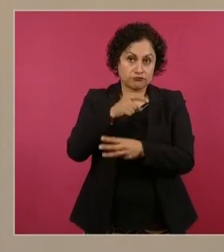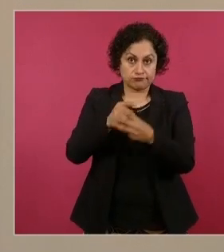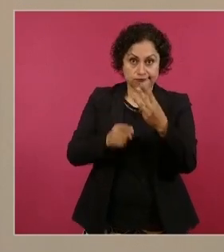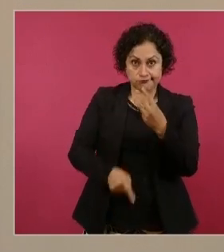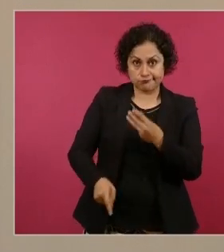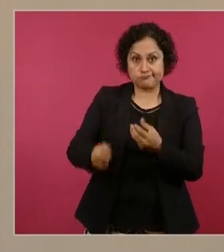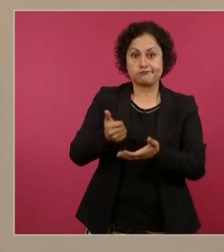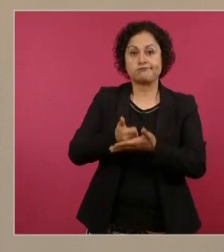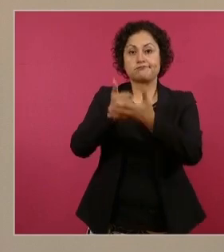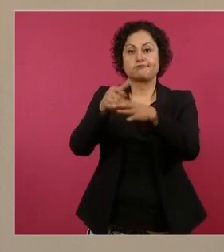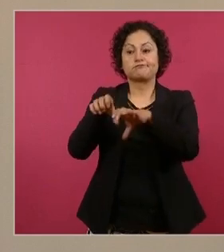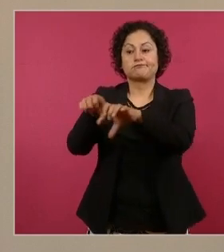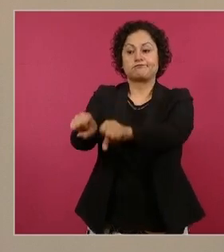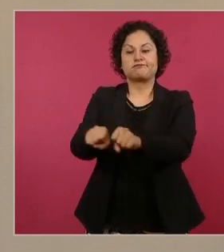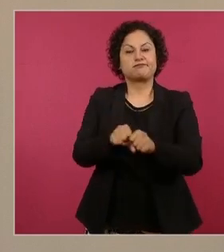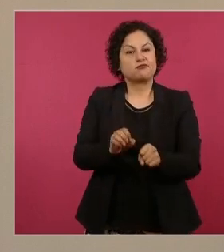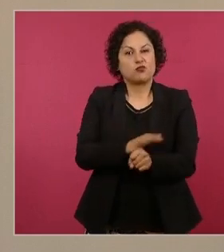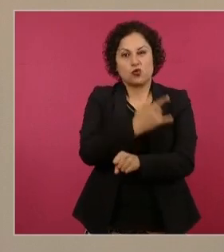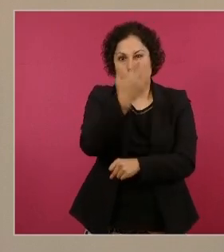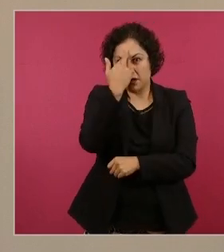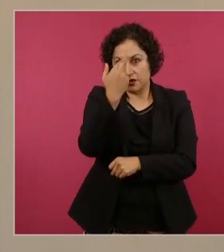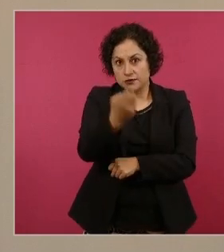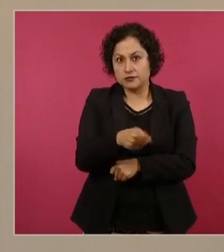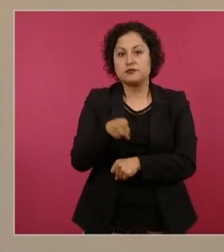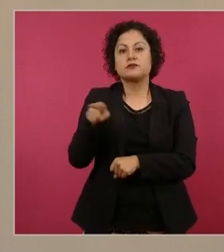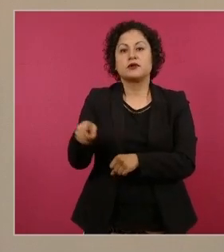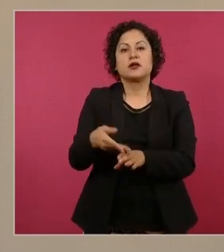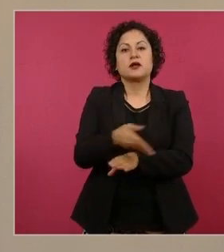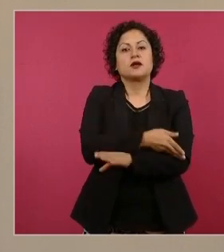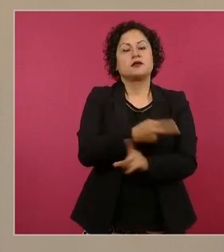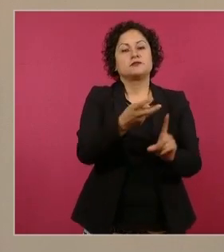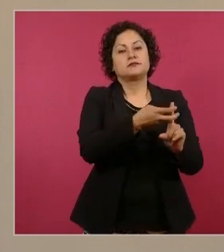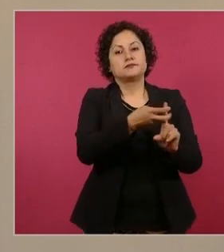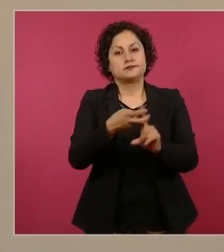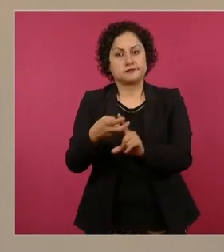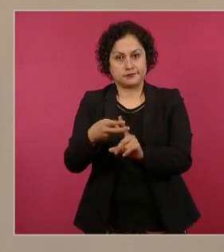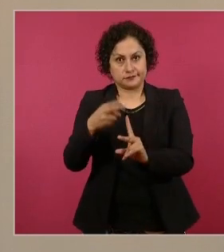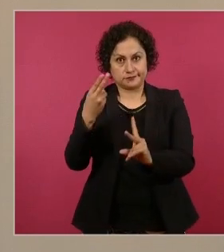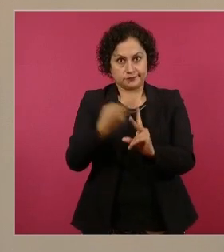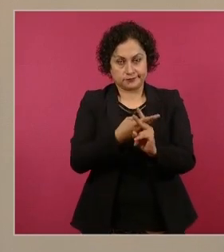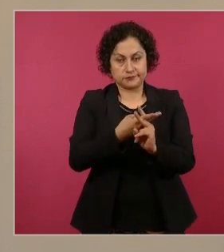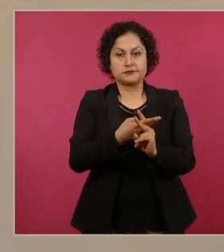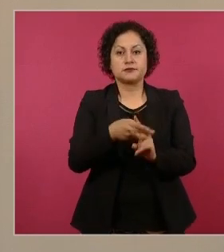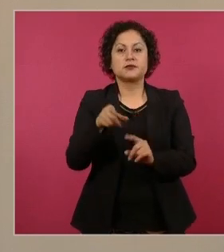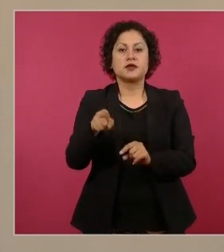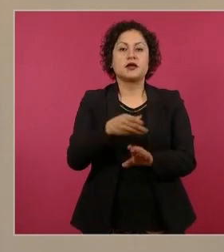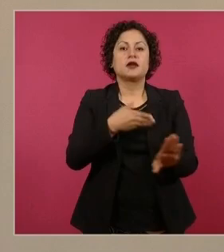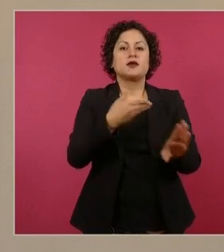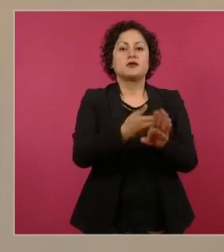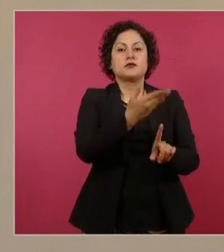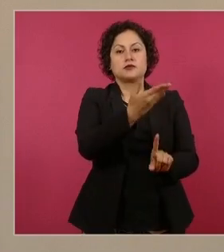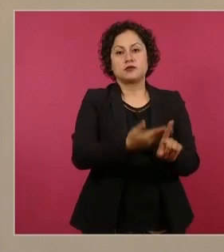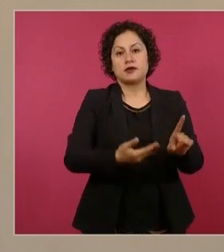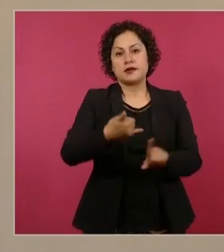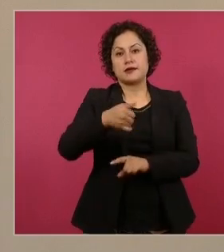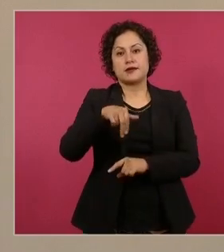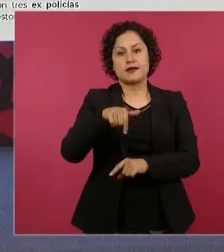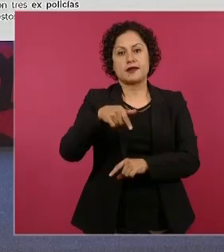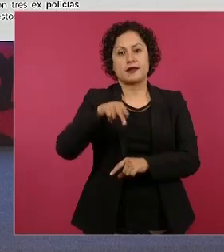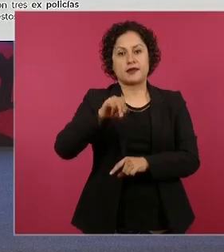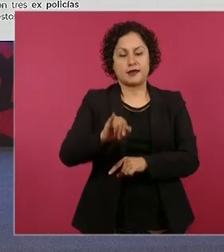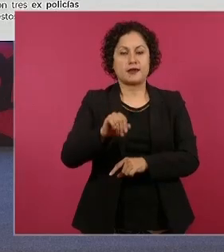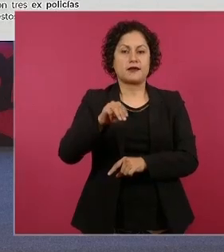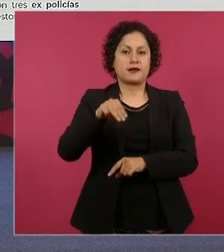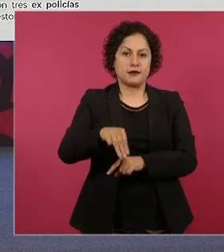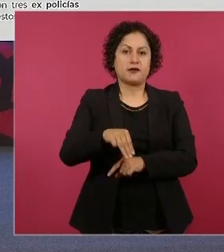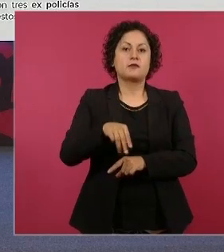en su contra por el delito de homicidio calificado en agravio del normalista Yankee N. y homicidio en